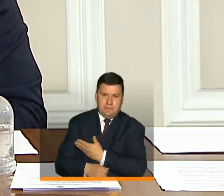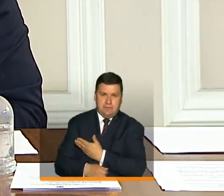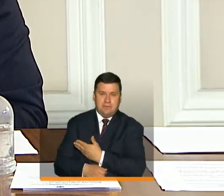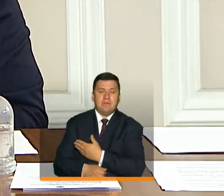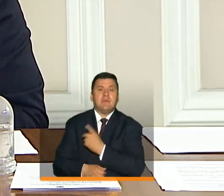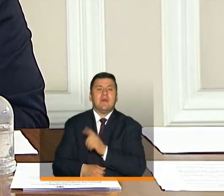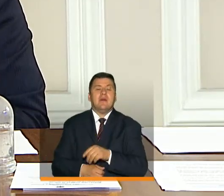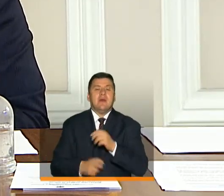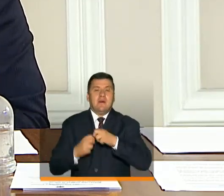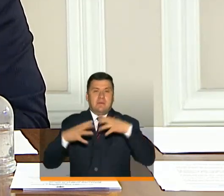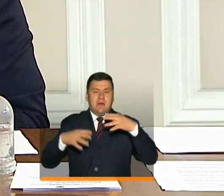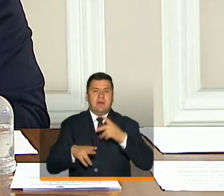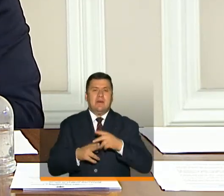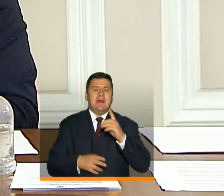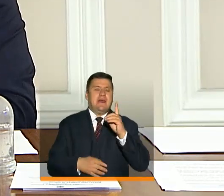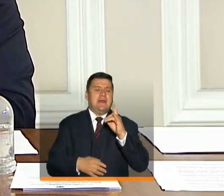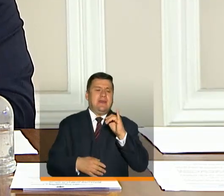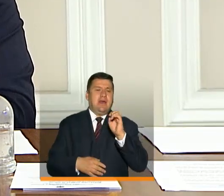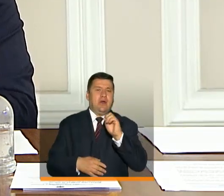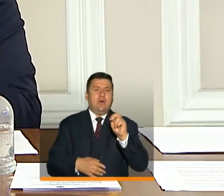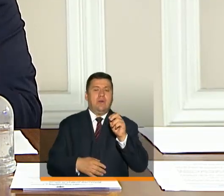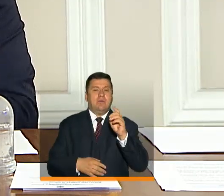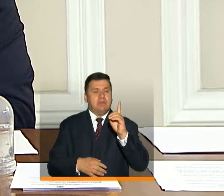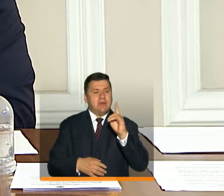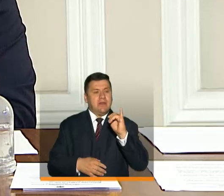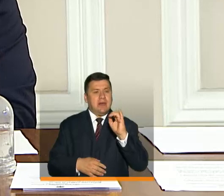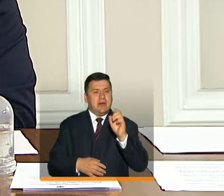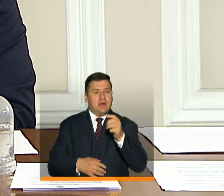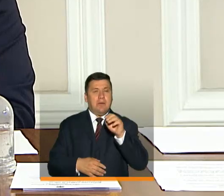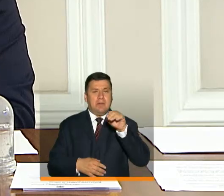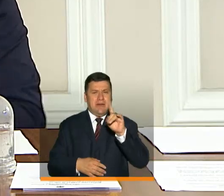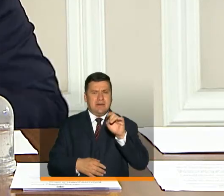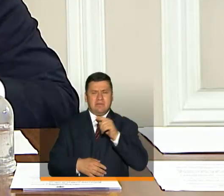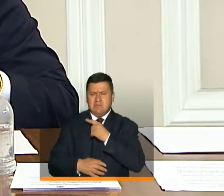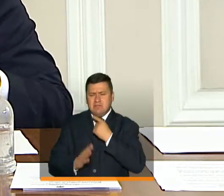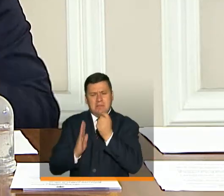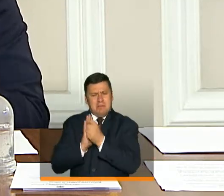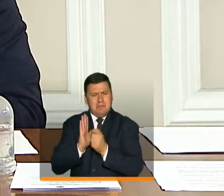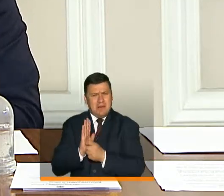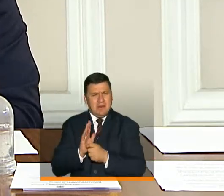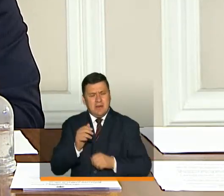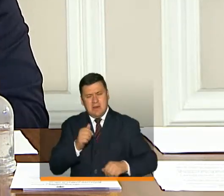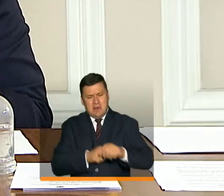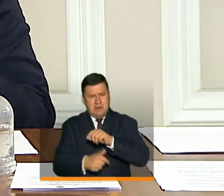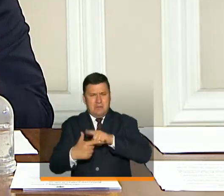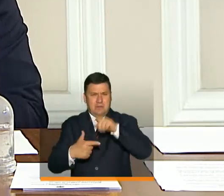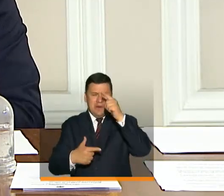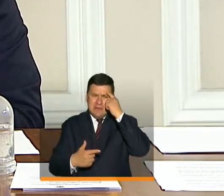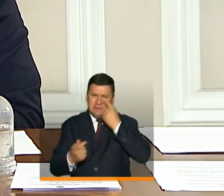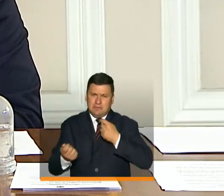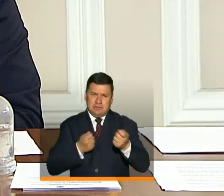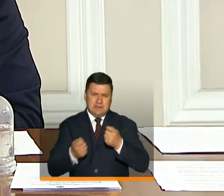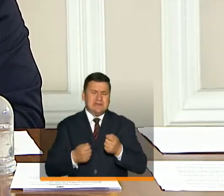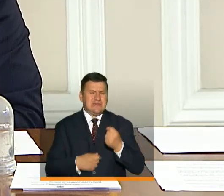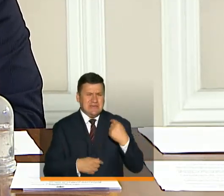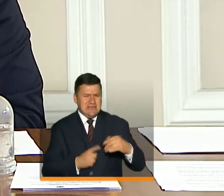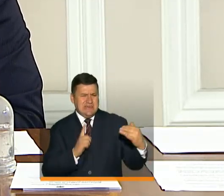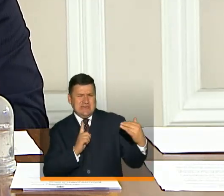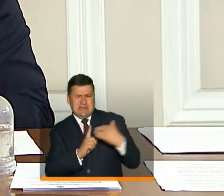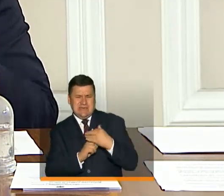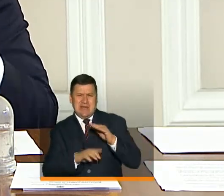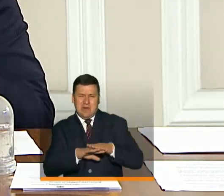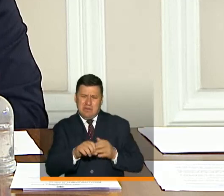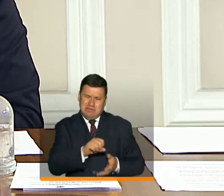el doctor Diego Mesa Puyo. Vamos también a contarles a ustedes en esta agenda de reactivación para enfrentar los estragos de